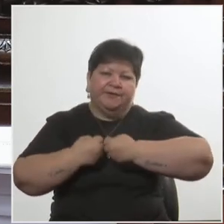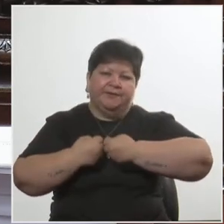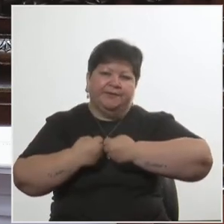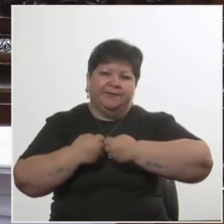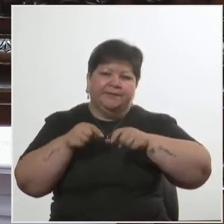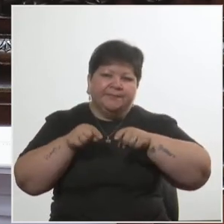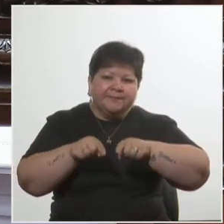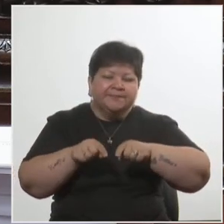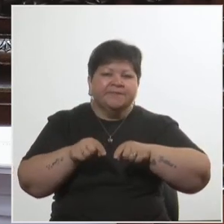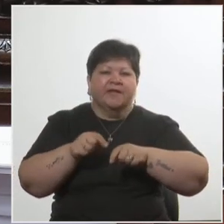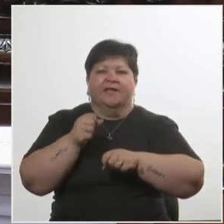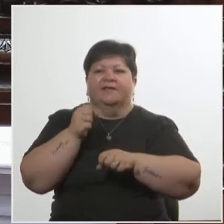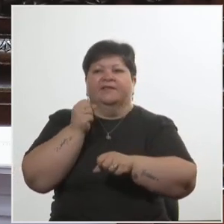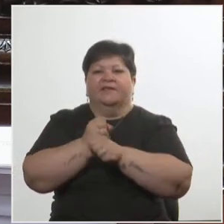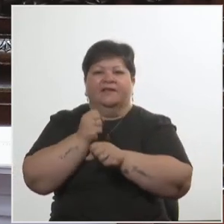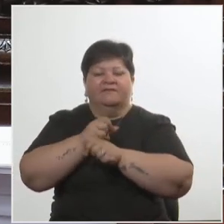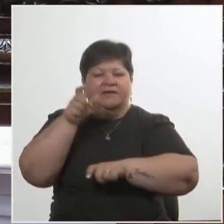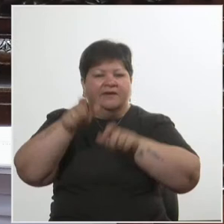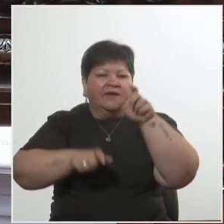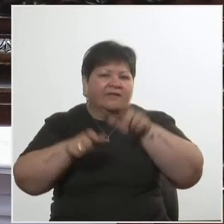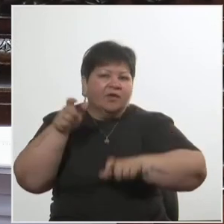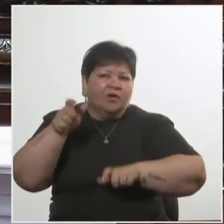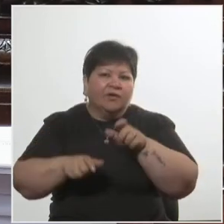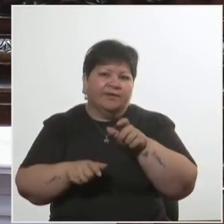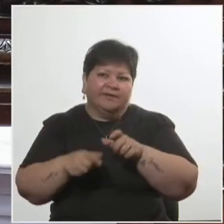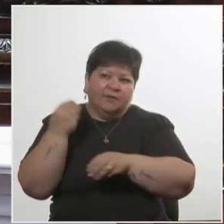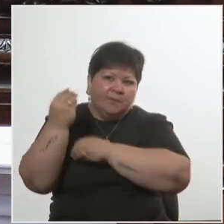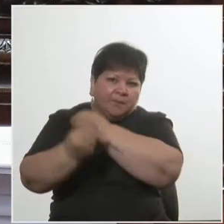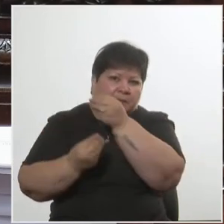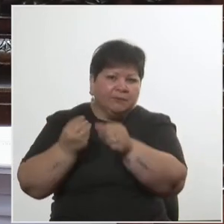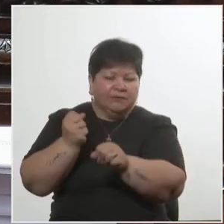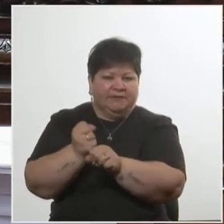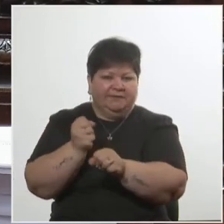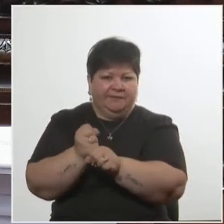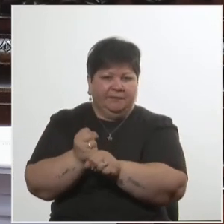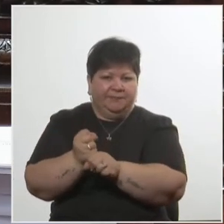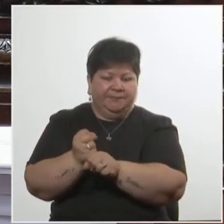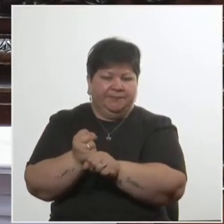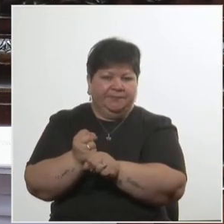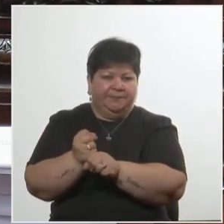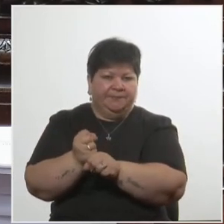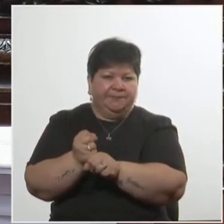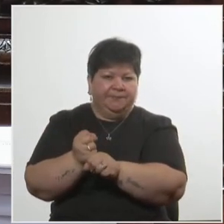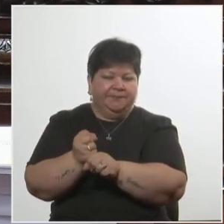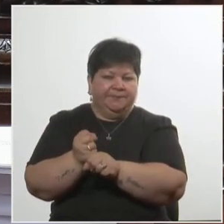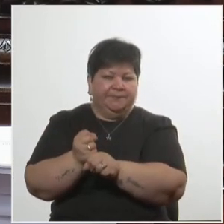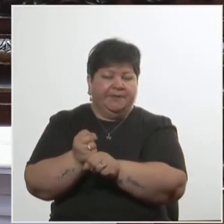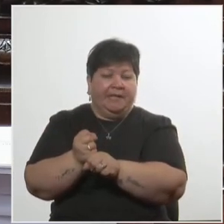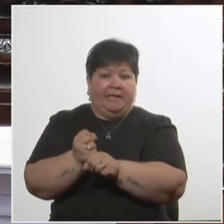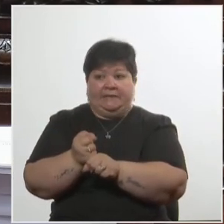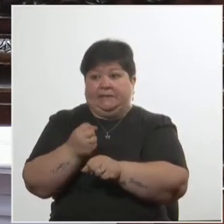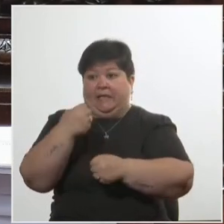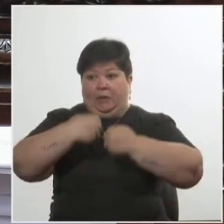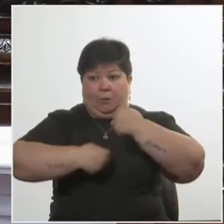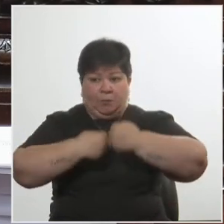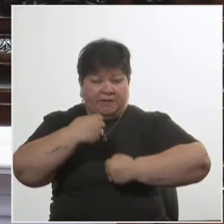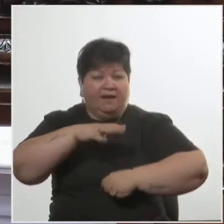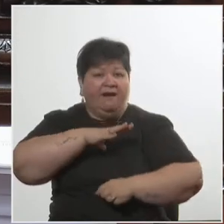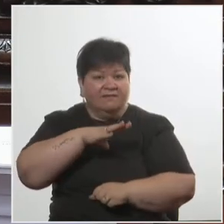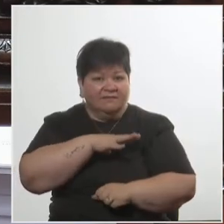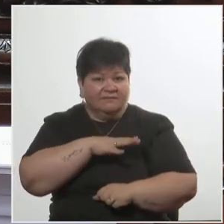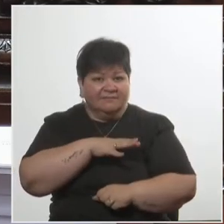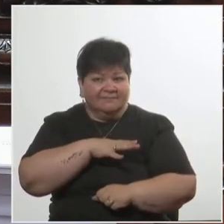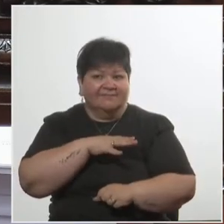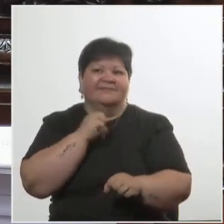de los puestos de trabajo de los de los trabajadores así que cuando la industria existe existe